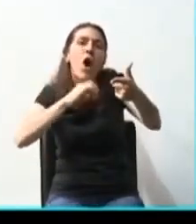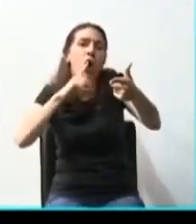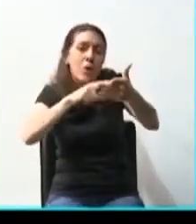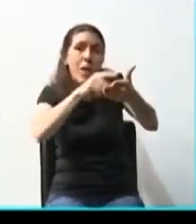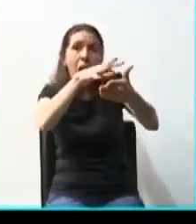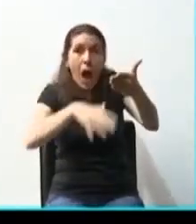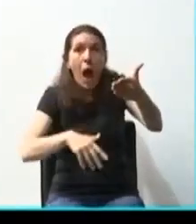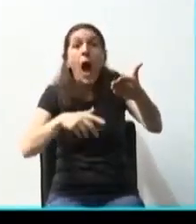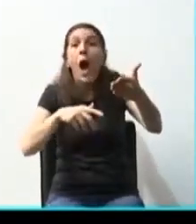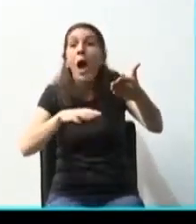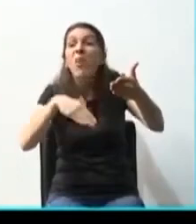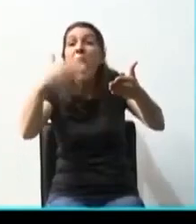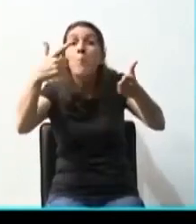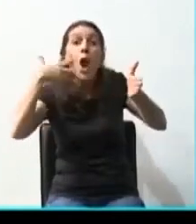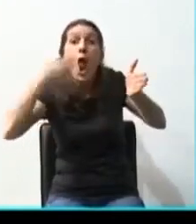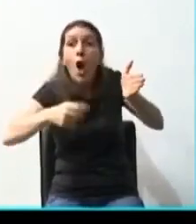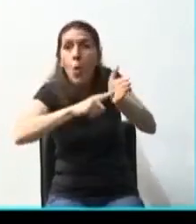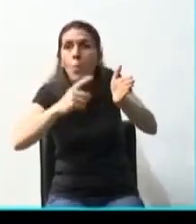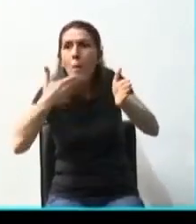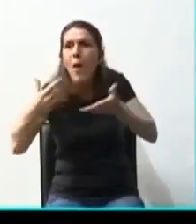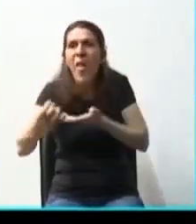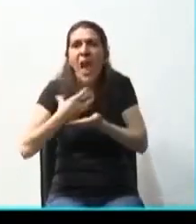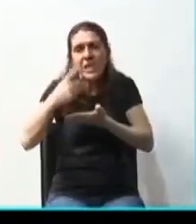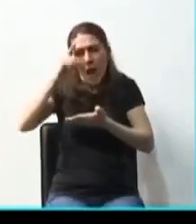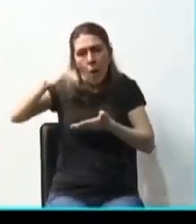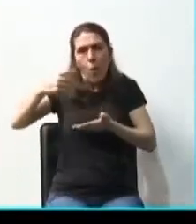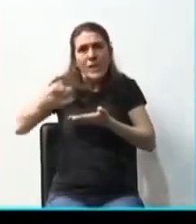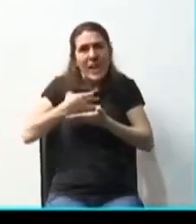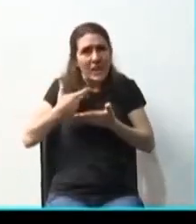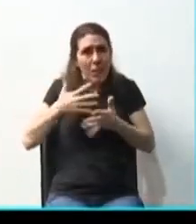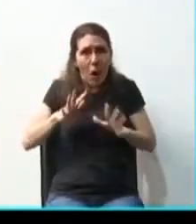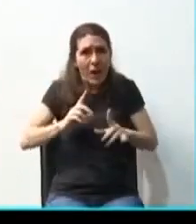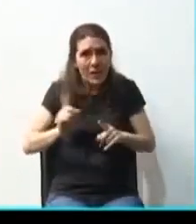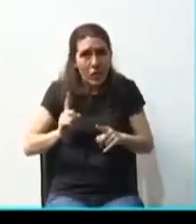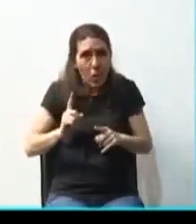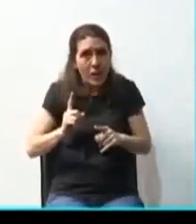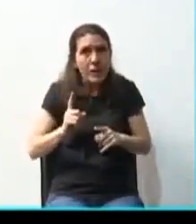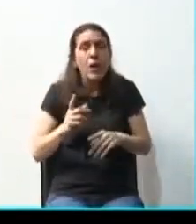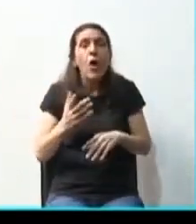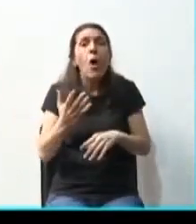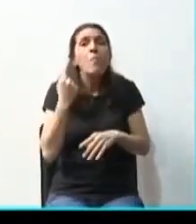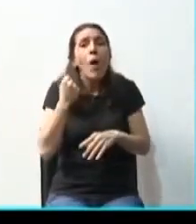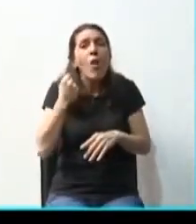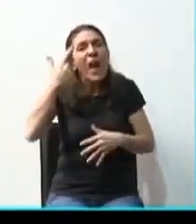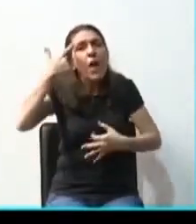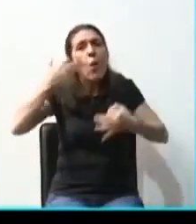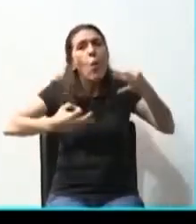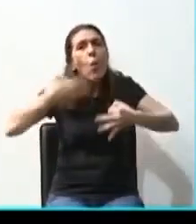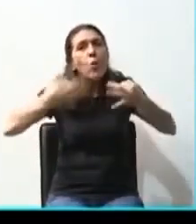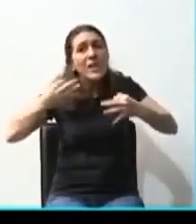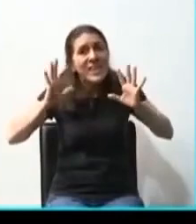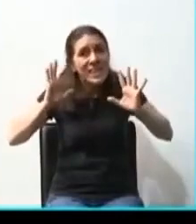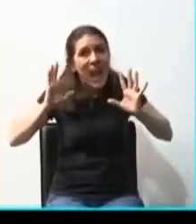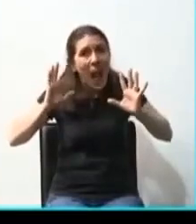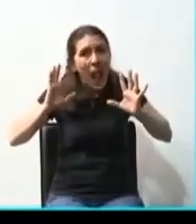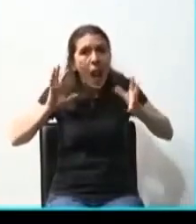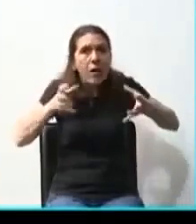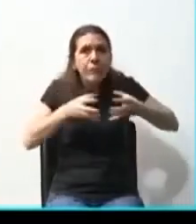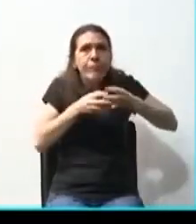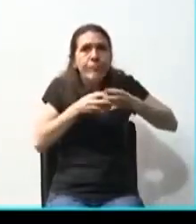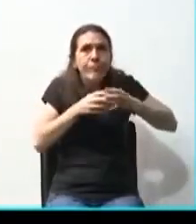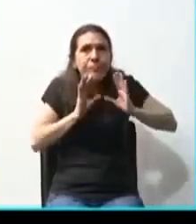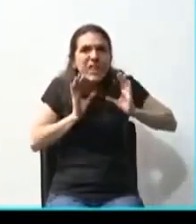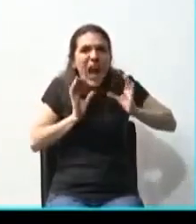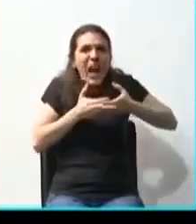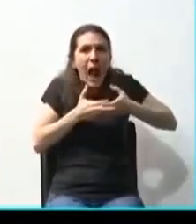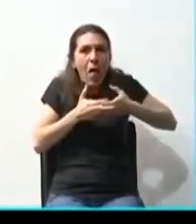no lo cumplen, podrían ser removidos de su cargo. Eso no pasa. Entonces es un poder judicial terriblemente corporativo que se pacta